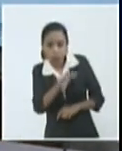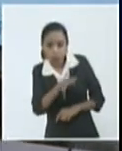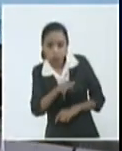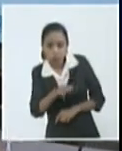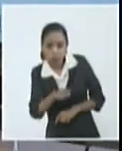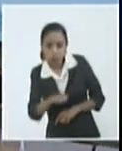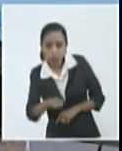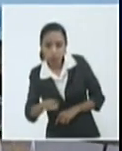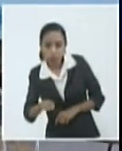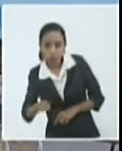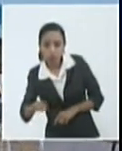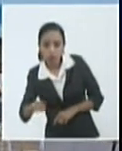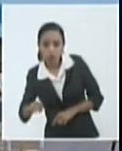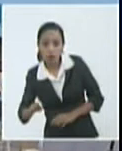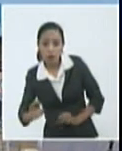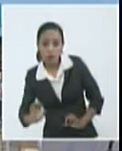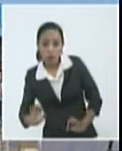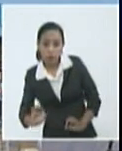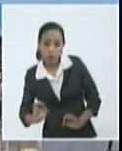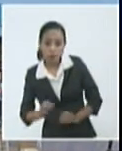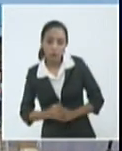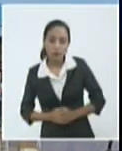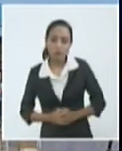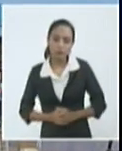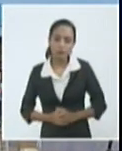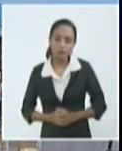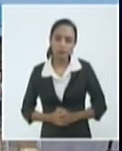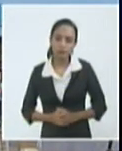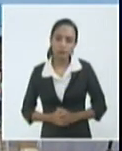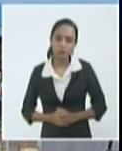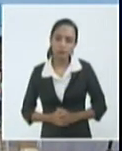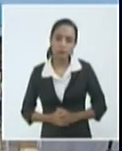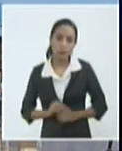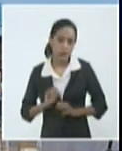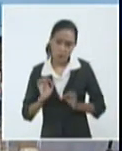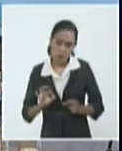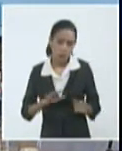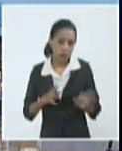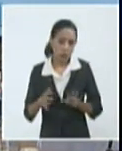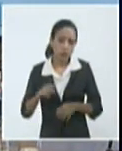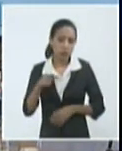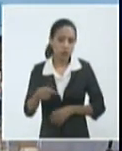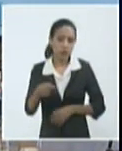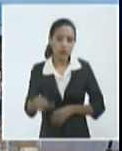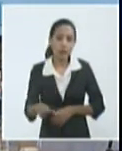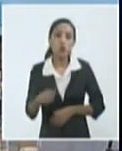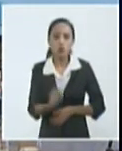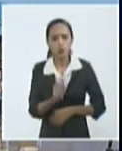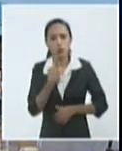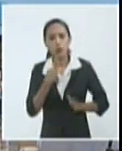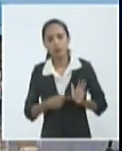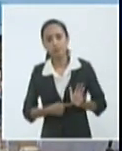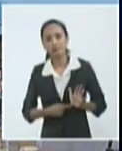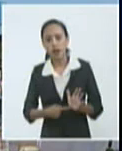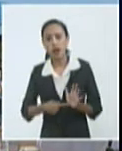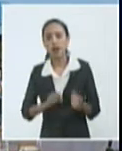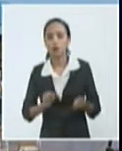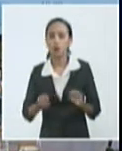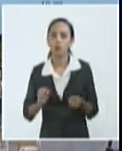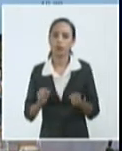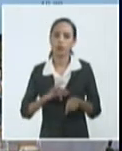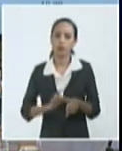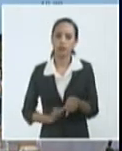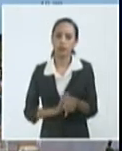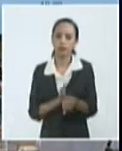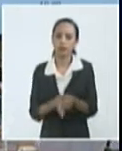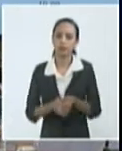órdenes de casos por día, lo que demuestra que estamos en el control de la pandemia. Y vamos a una